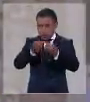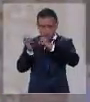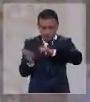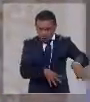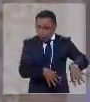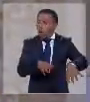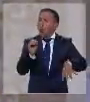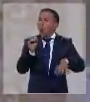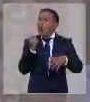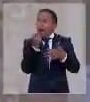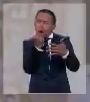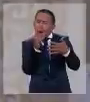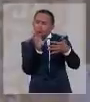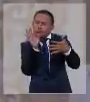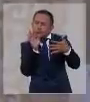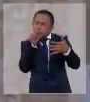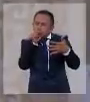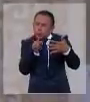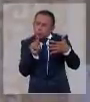haya